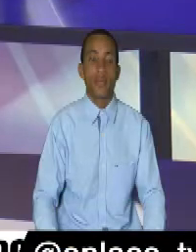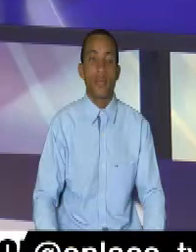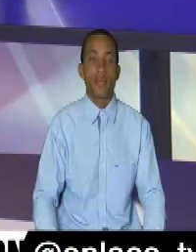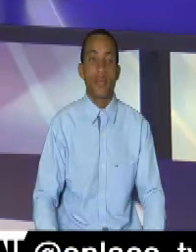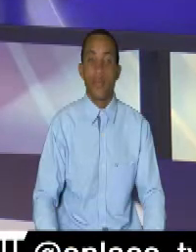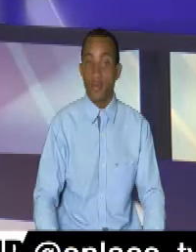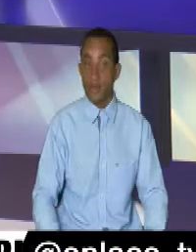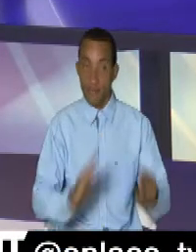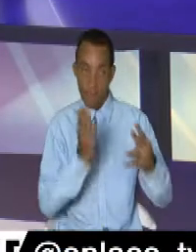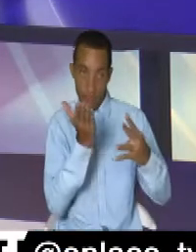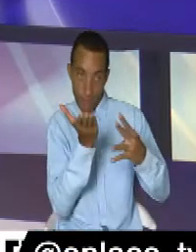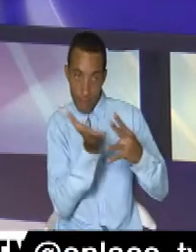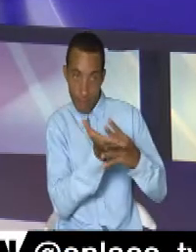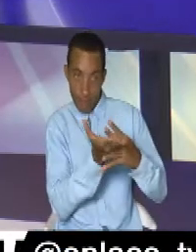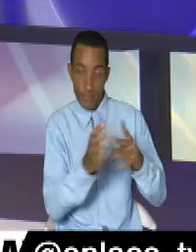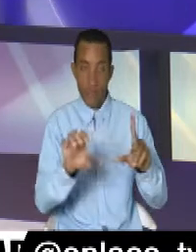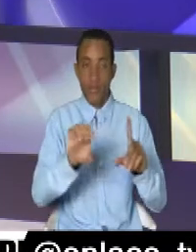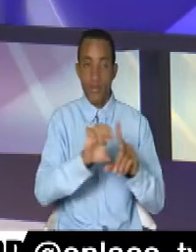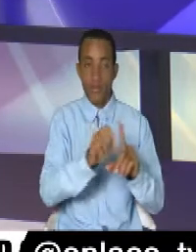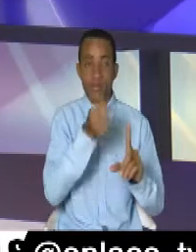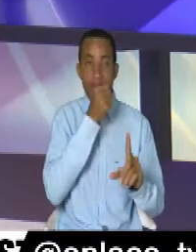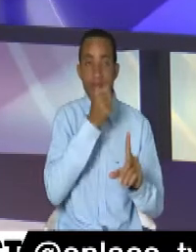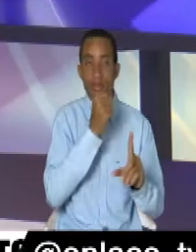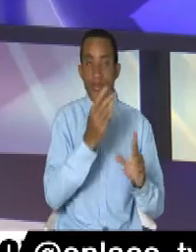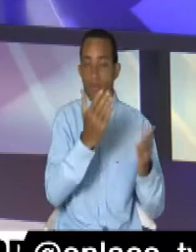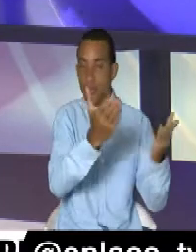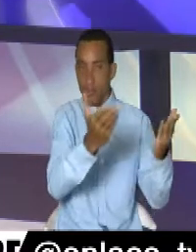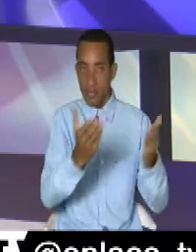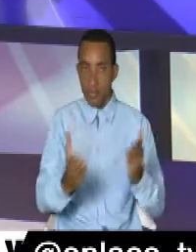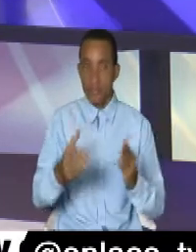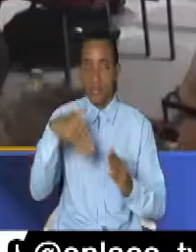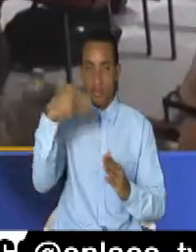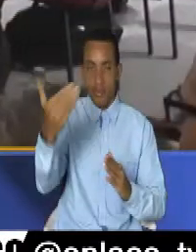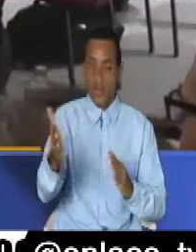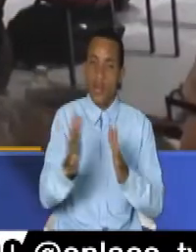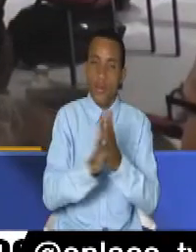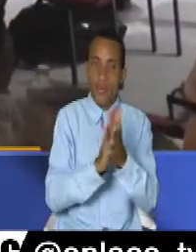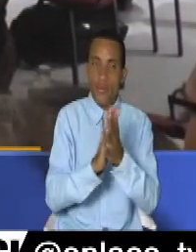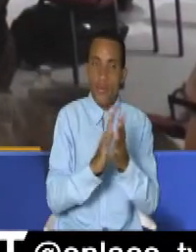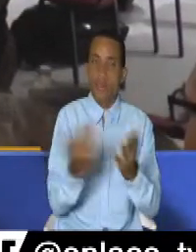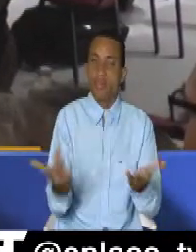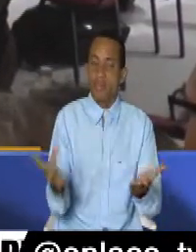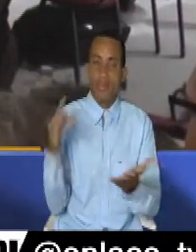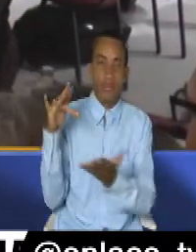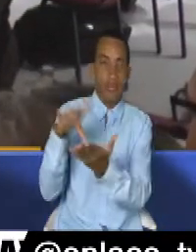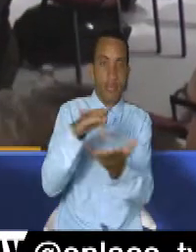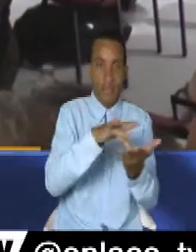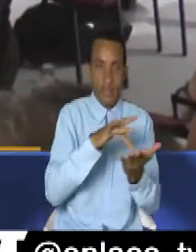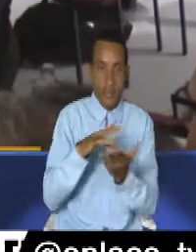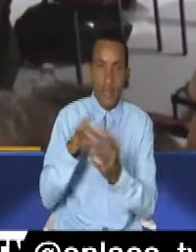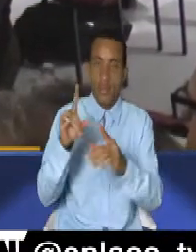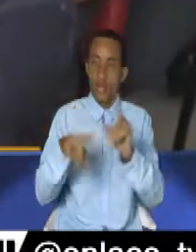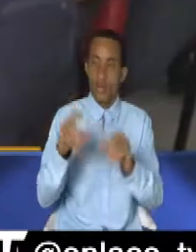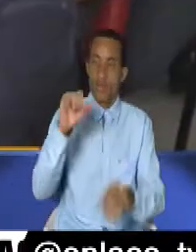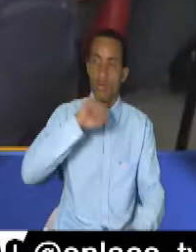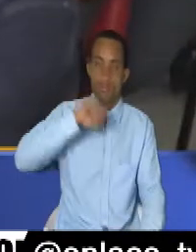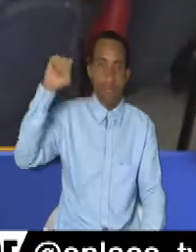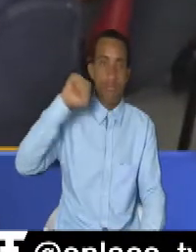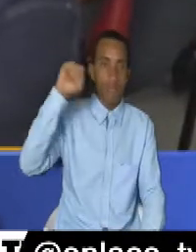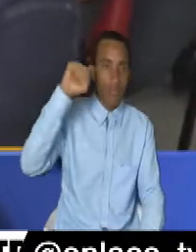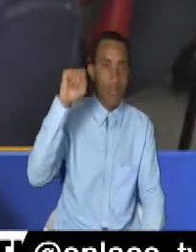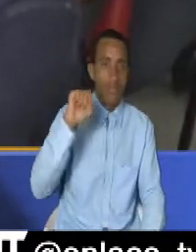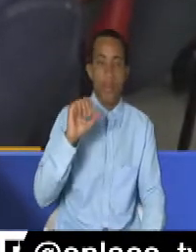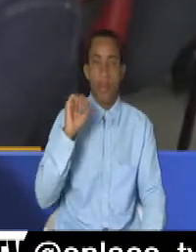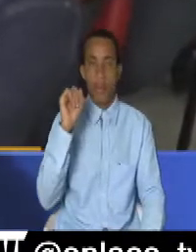Hacemos una pausa en Enlace Noticias. Al regresar, espera información sobre lo que será la participación de organizaciones sindicales en el primer foro